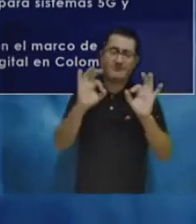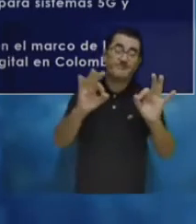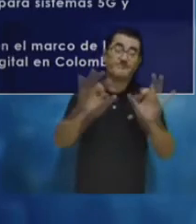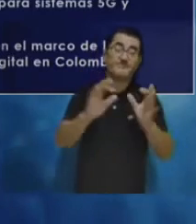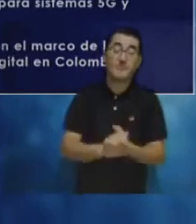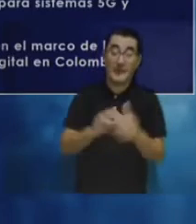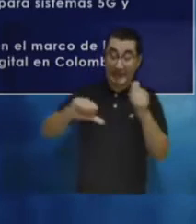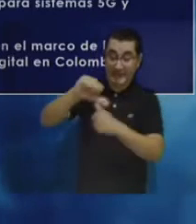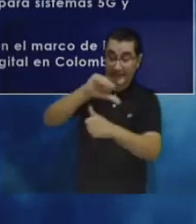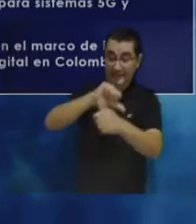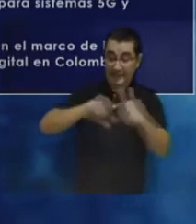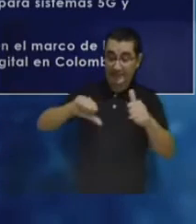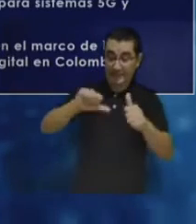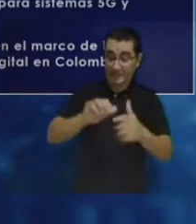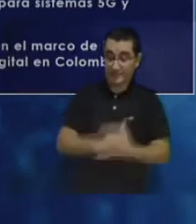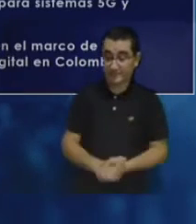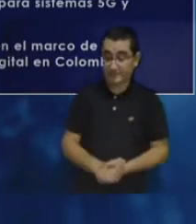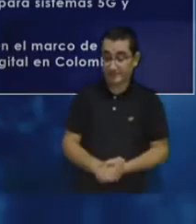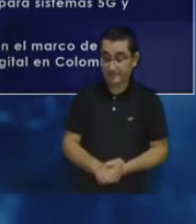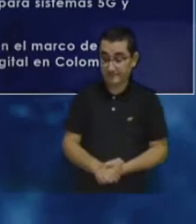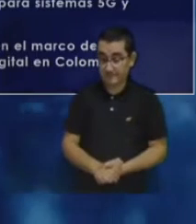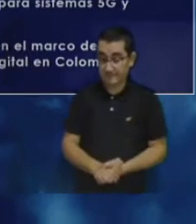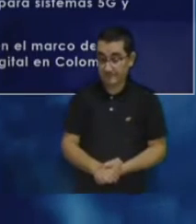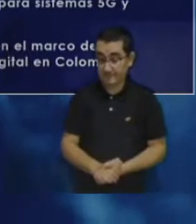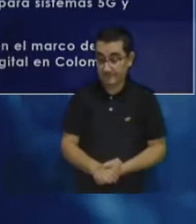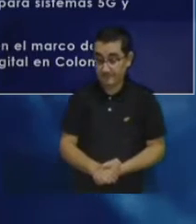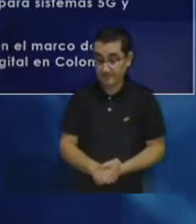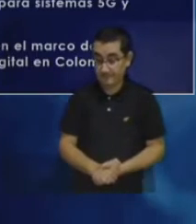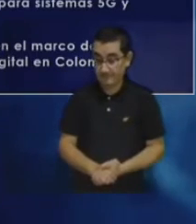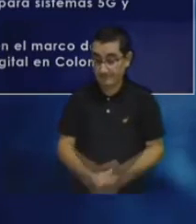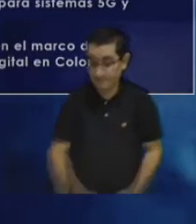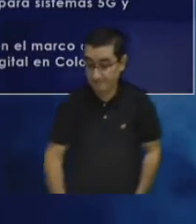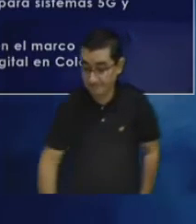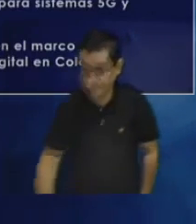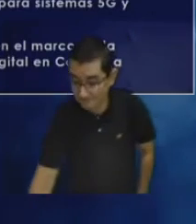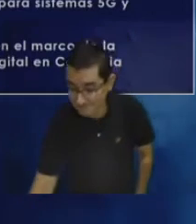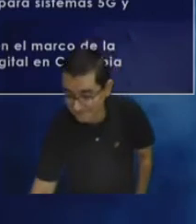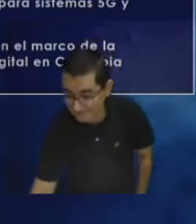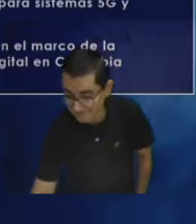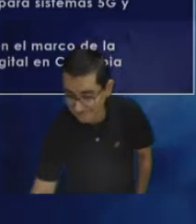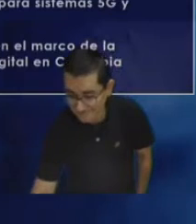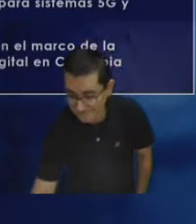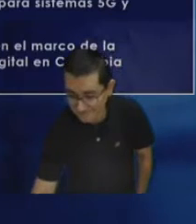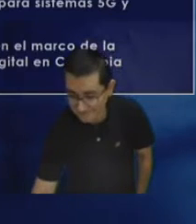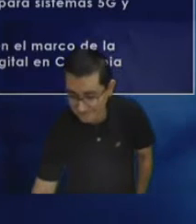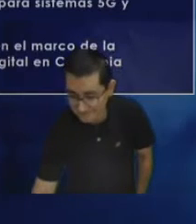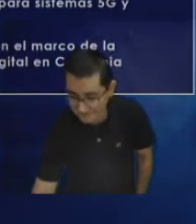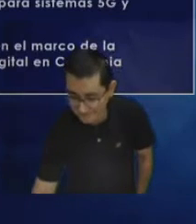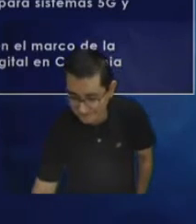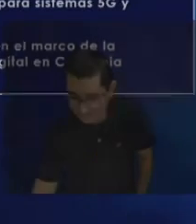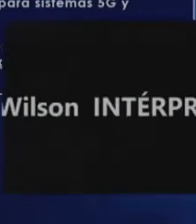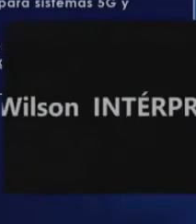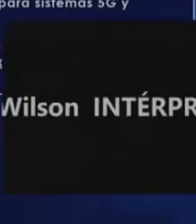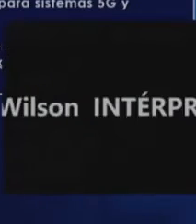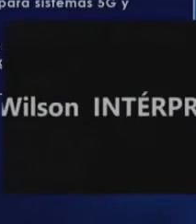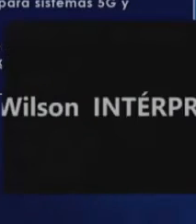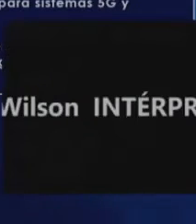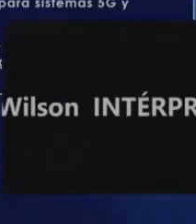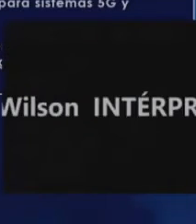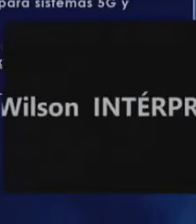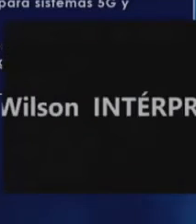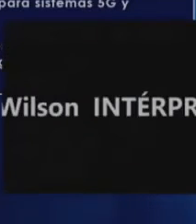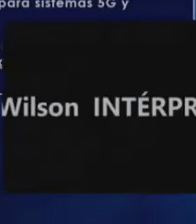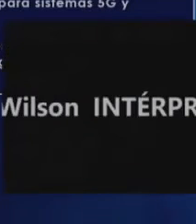En la charla sobre estrategias de monitoreo, la agencia francesa, el regulador francés, nos